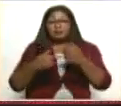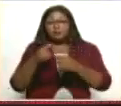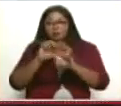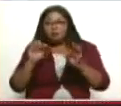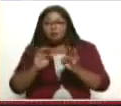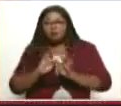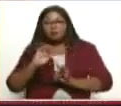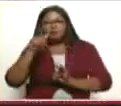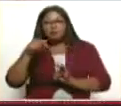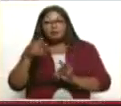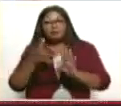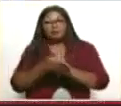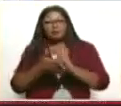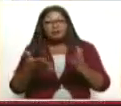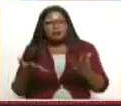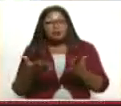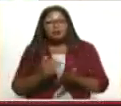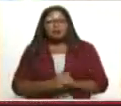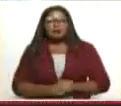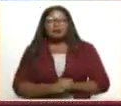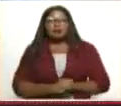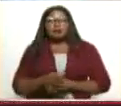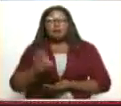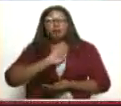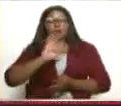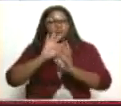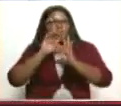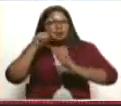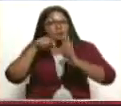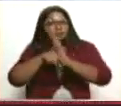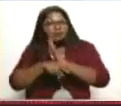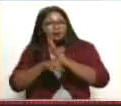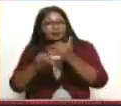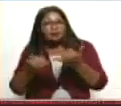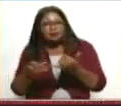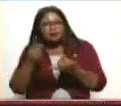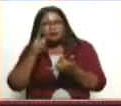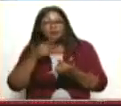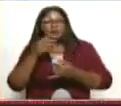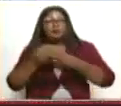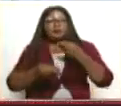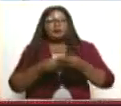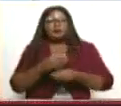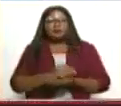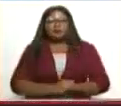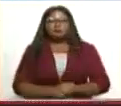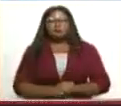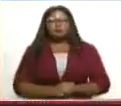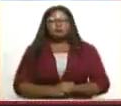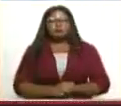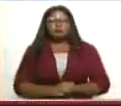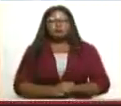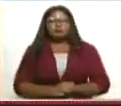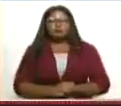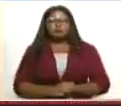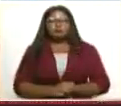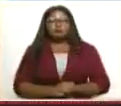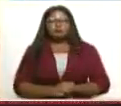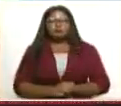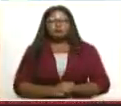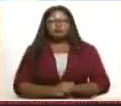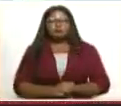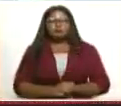negociación son los agentes externos que simplemente se encargan de colocar